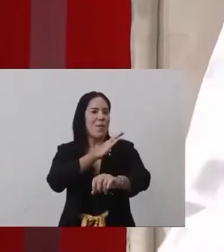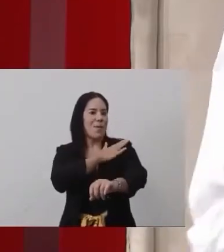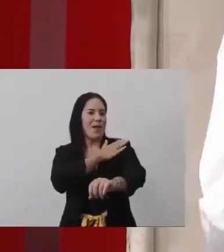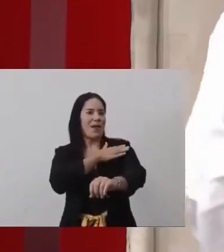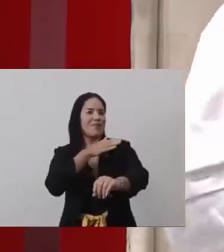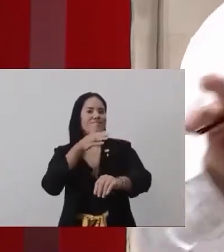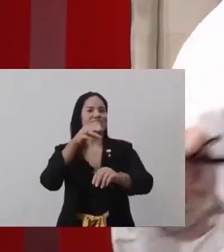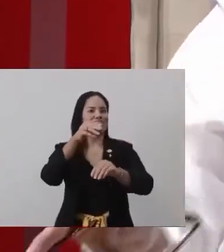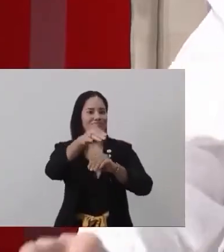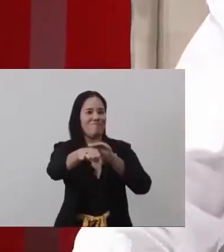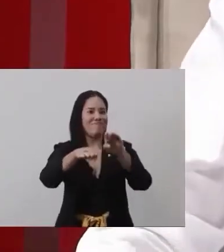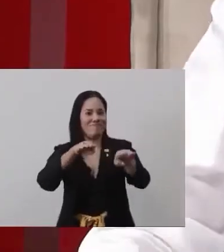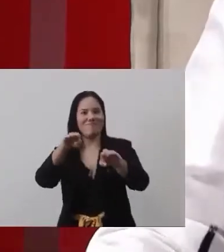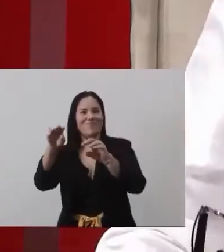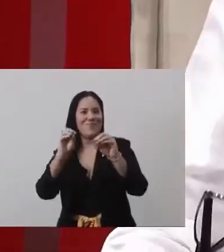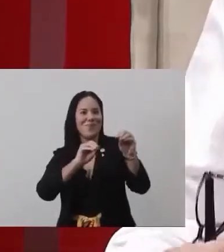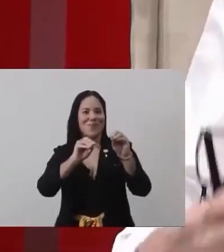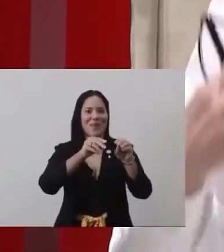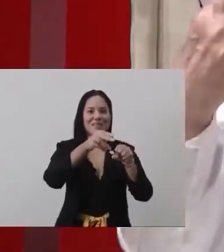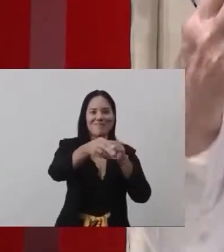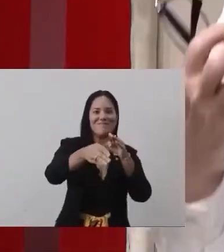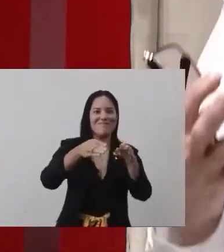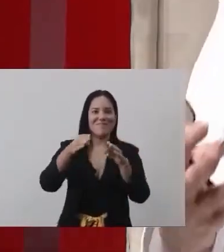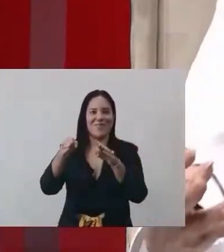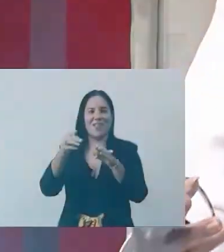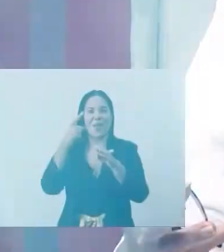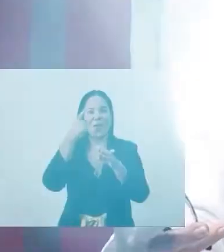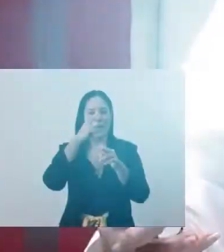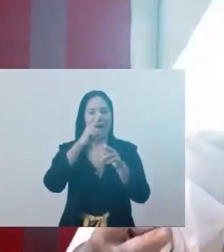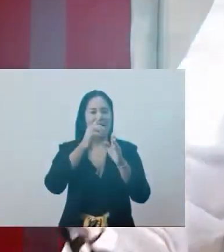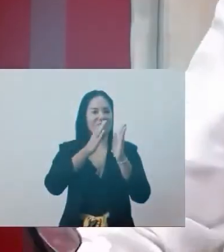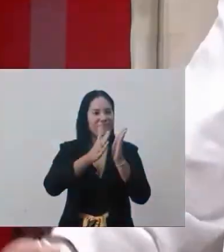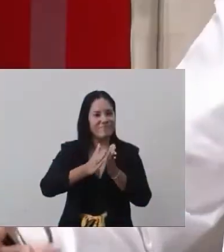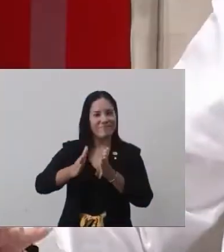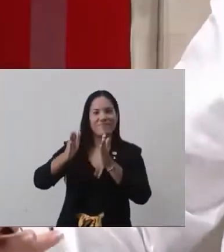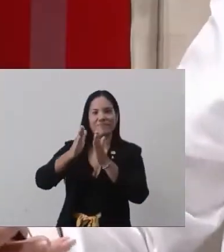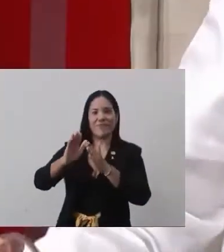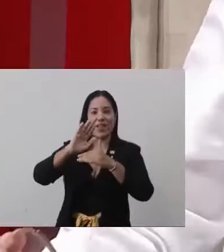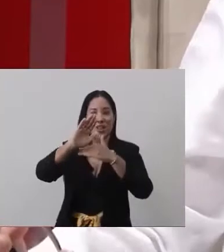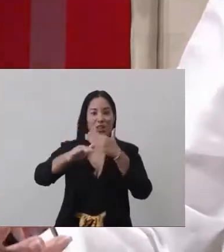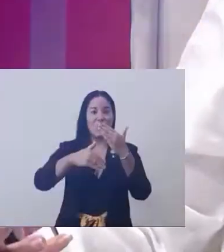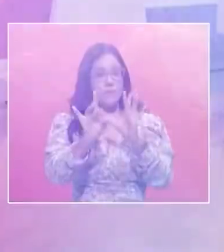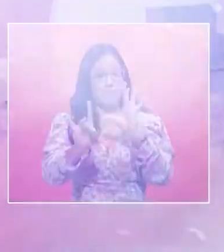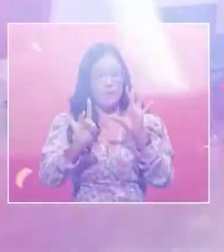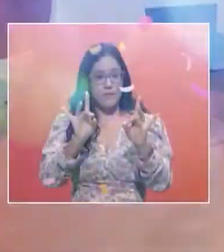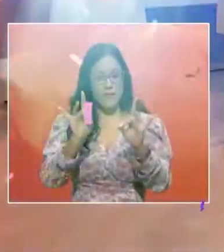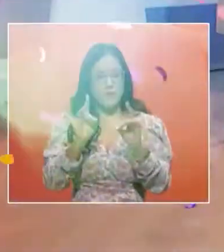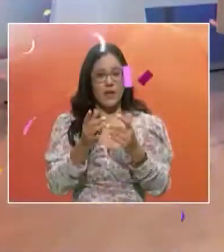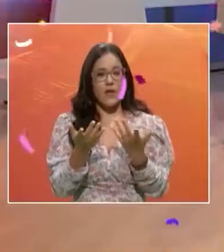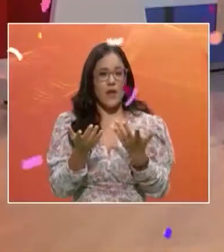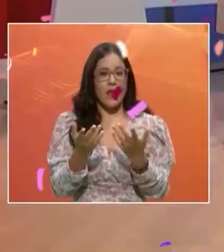que articule en una formación de todo el sentido de la ética.